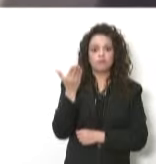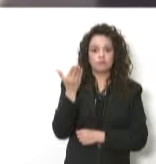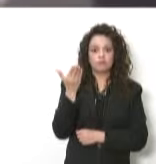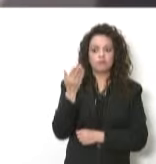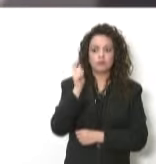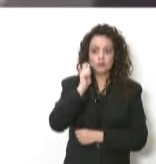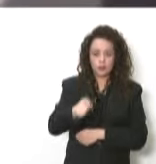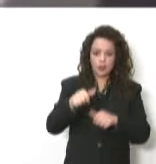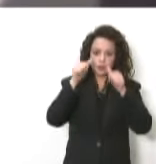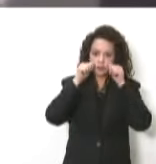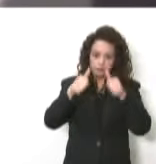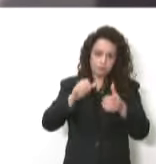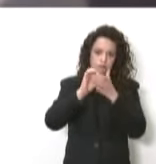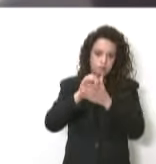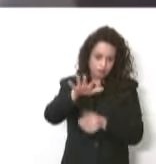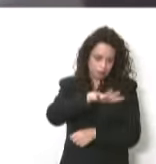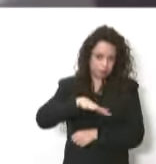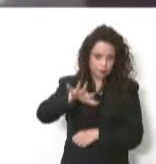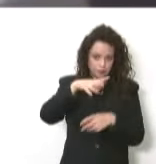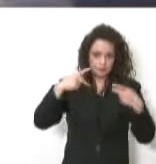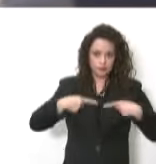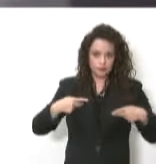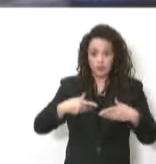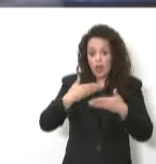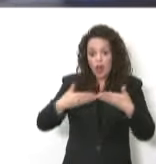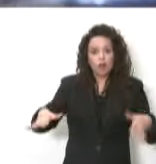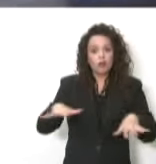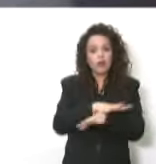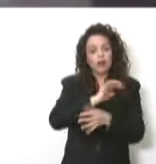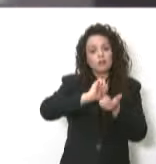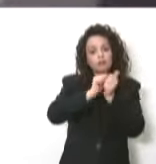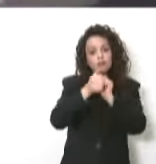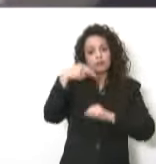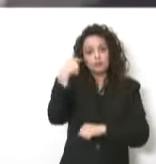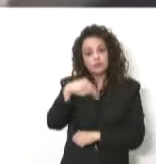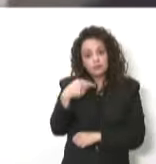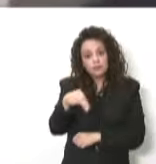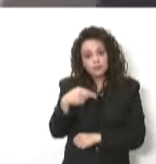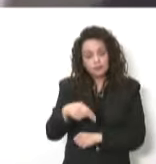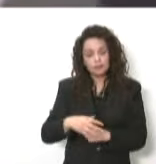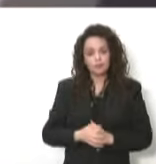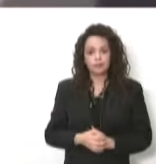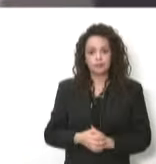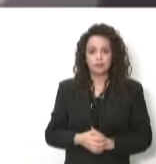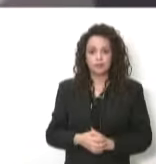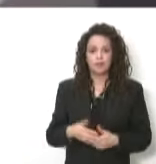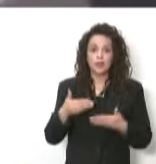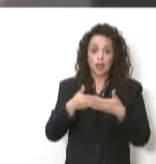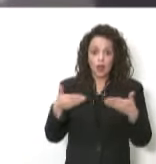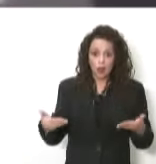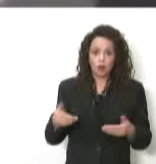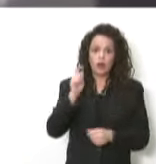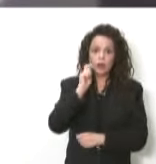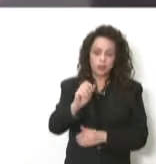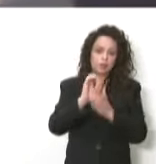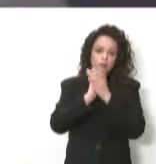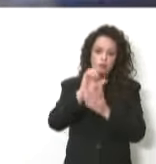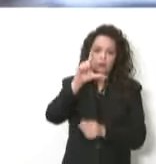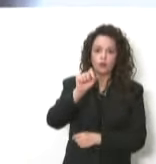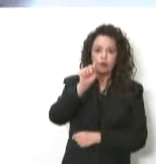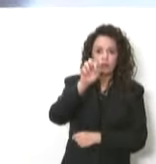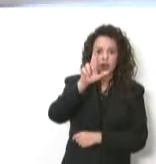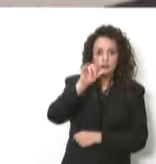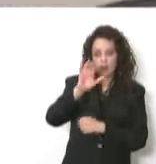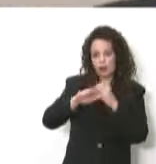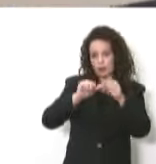la Asistencia Pública. Ahora ya no se llama Pronósticos para la Asistencia Pública. Se llama Lotería Nacional. Van a decir,